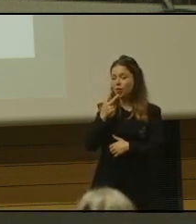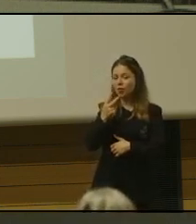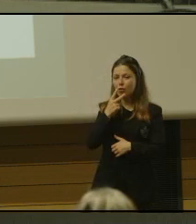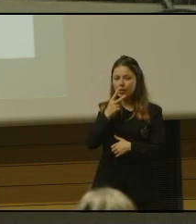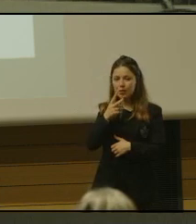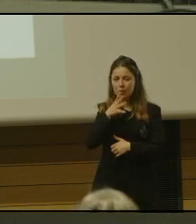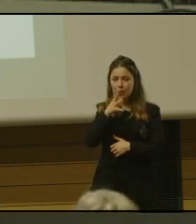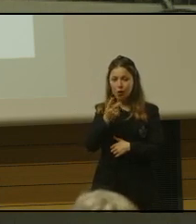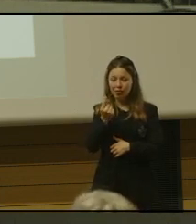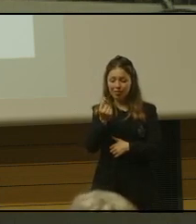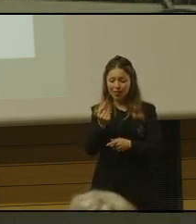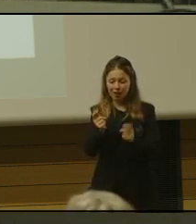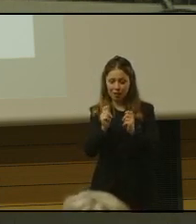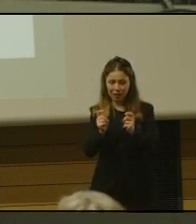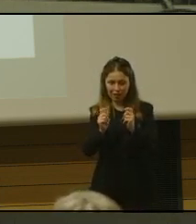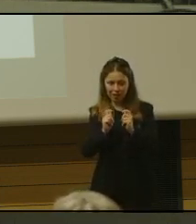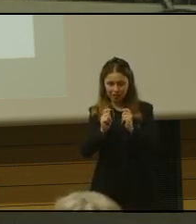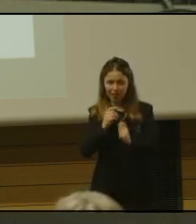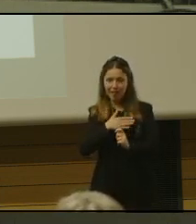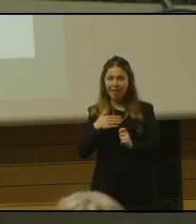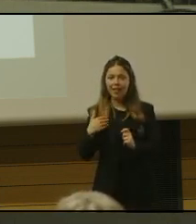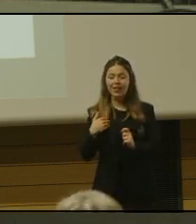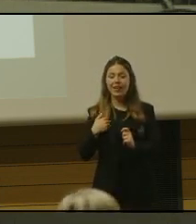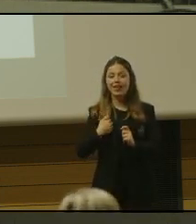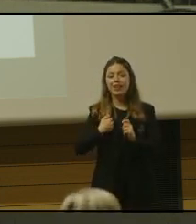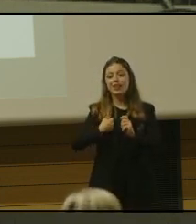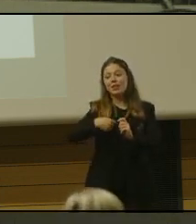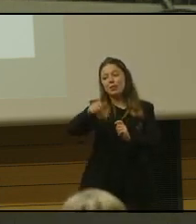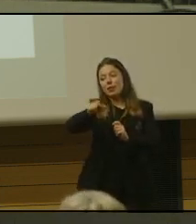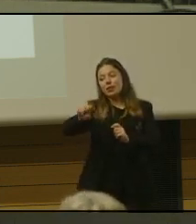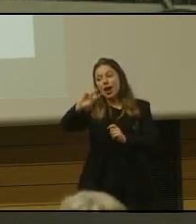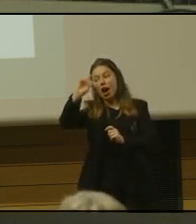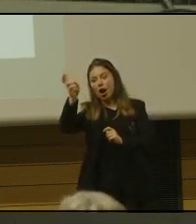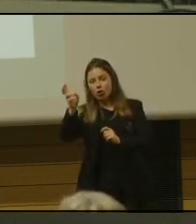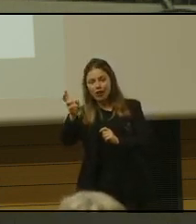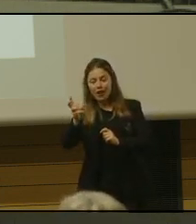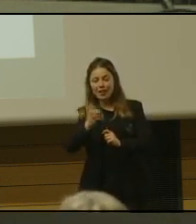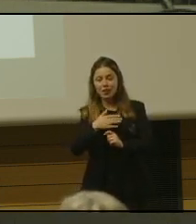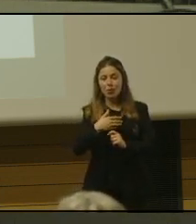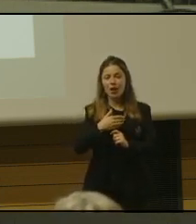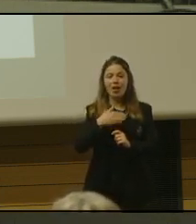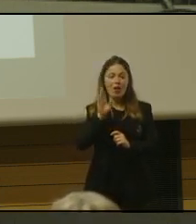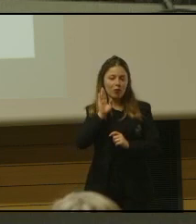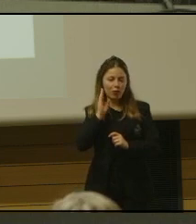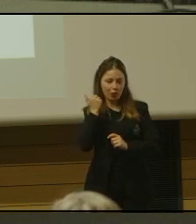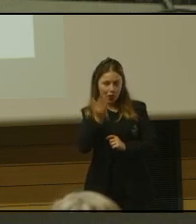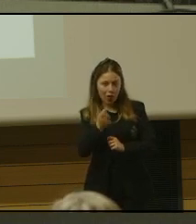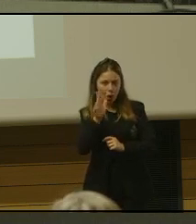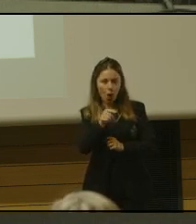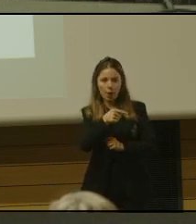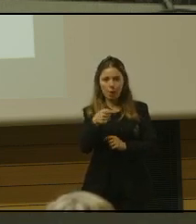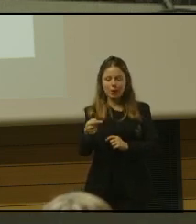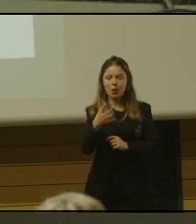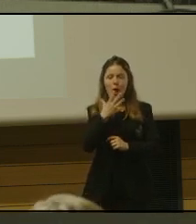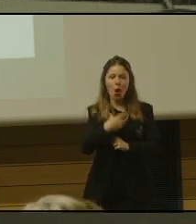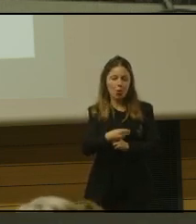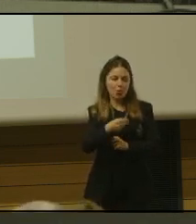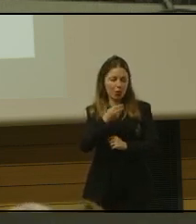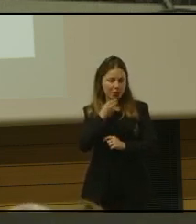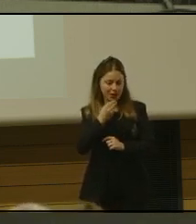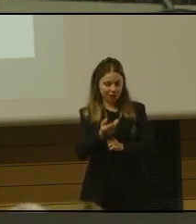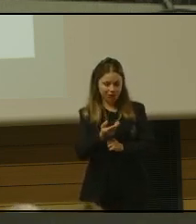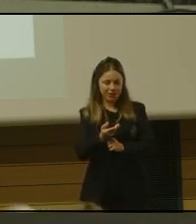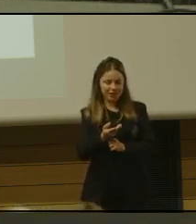fumando porque le dan dinero y lo que quieren conseguir es que fumen otros que no son ni igual de monísimos ni que tienen esos pisos tan bonitos. Entonces es